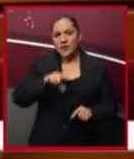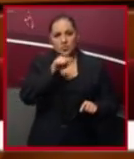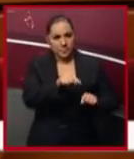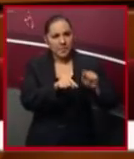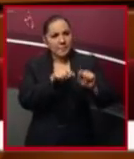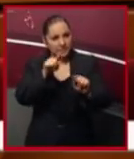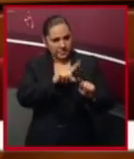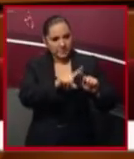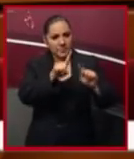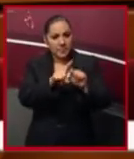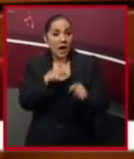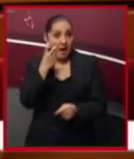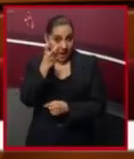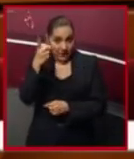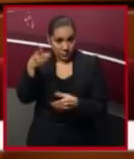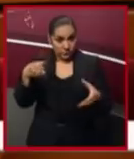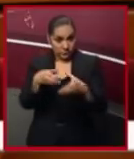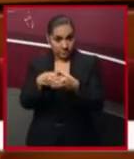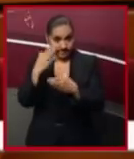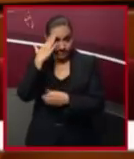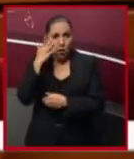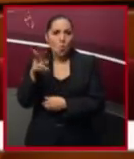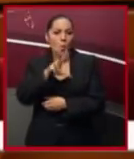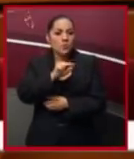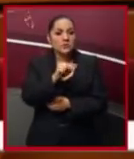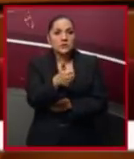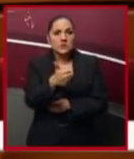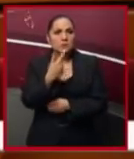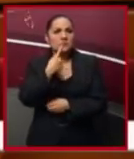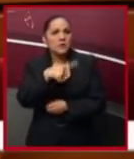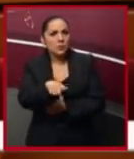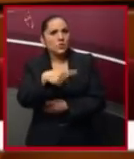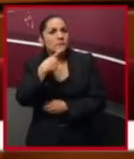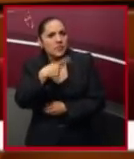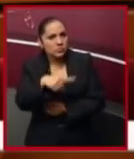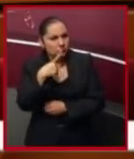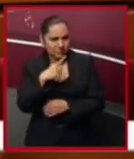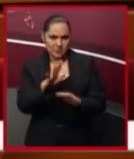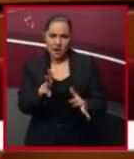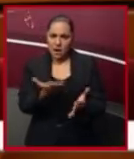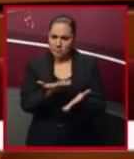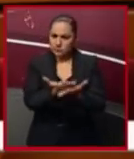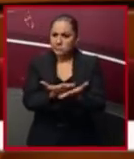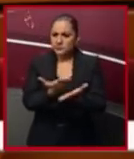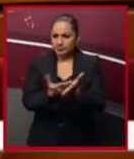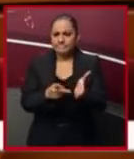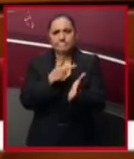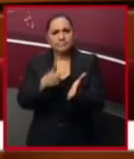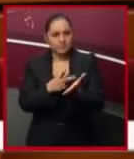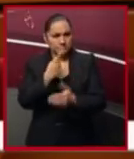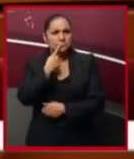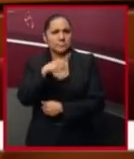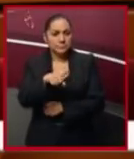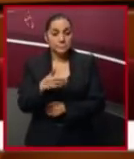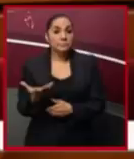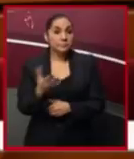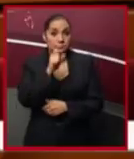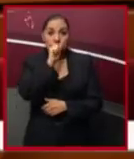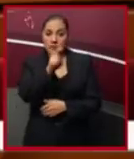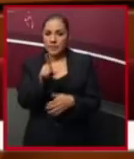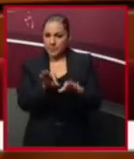inclusive 86 denuncias de hechos ante instancias federales. Finalmente, es importante señalar que la